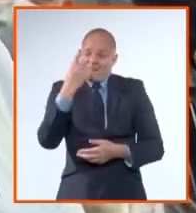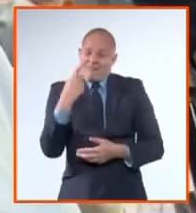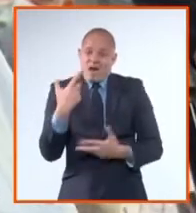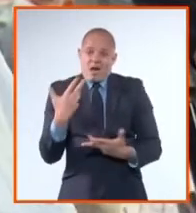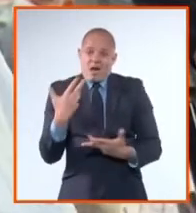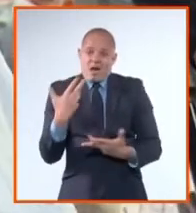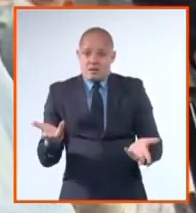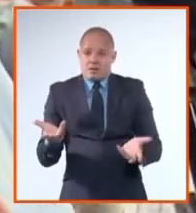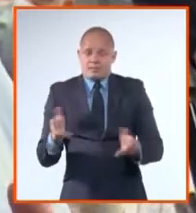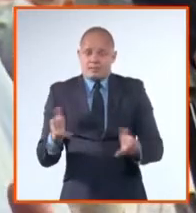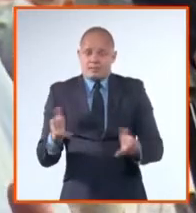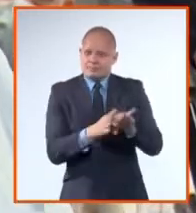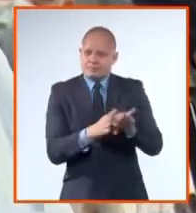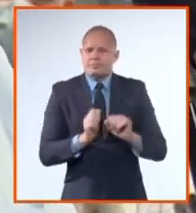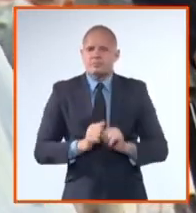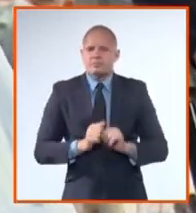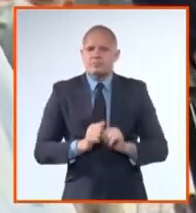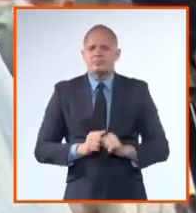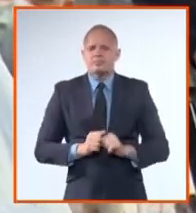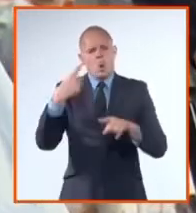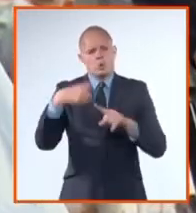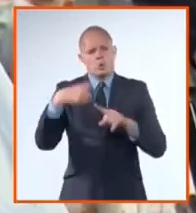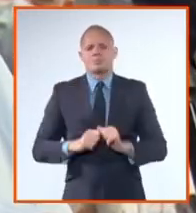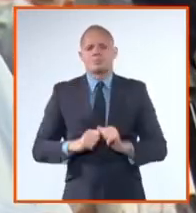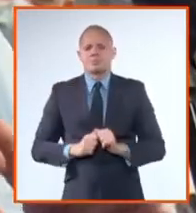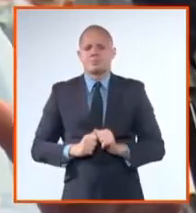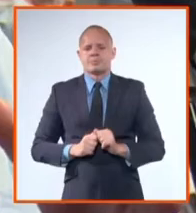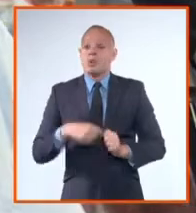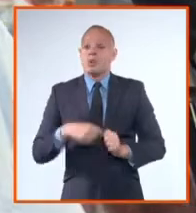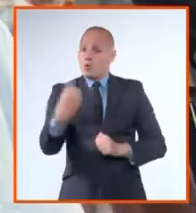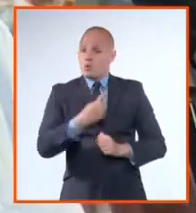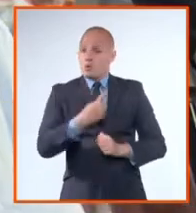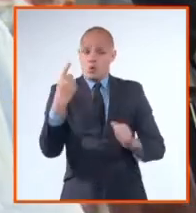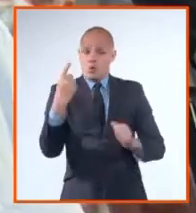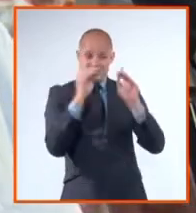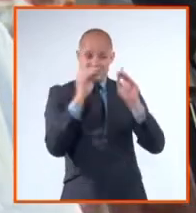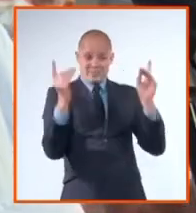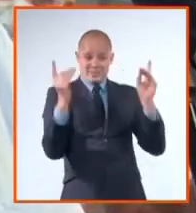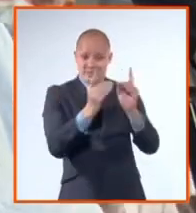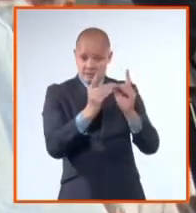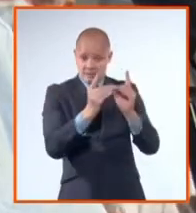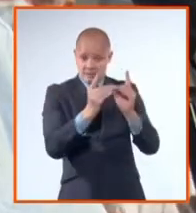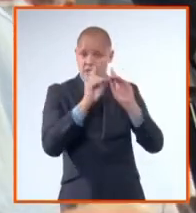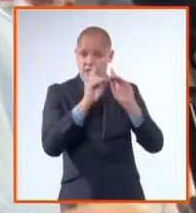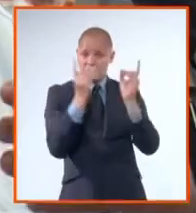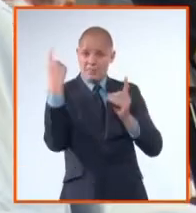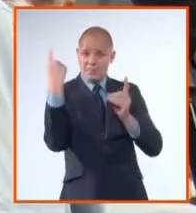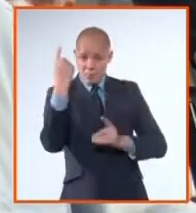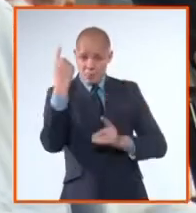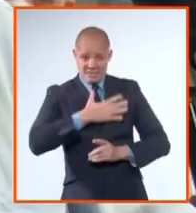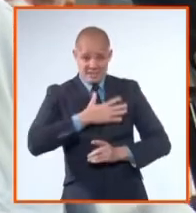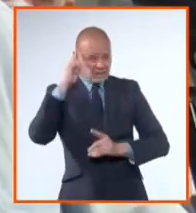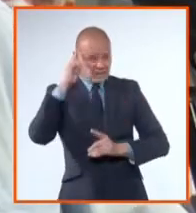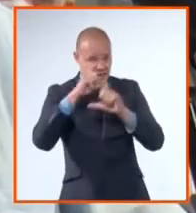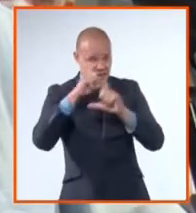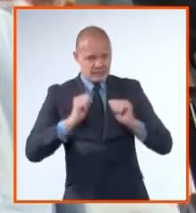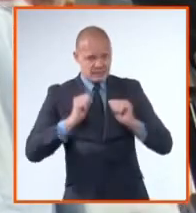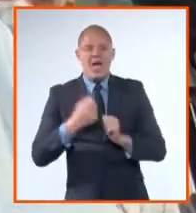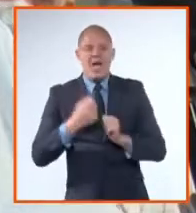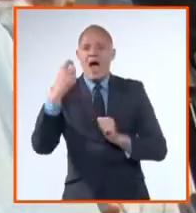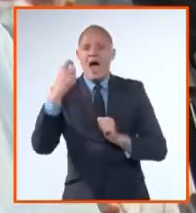año 96. Esa adscripción que en el decreto aparecía